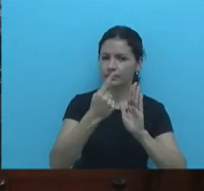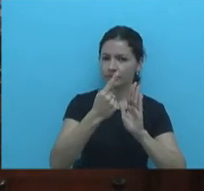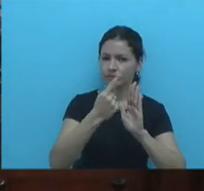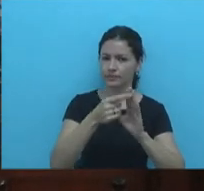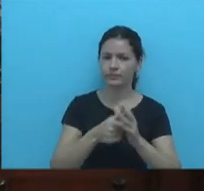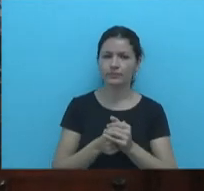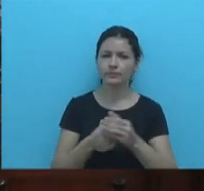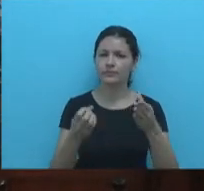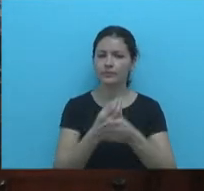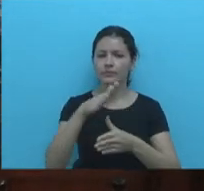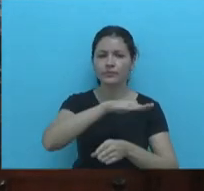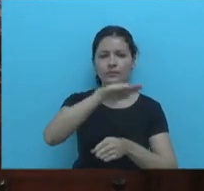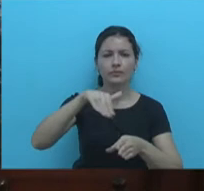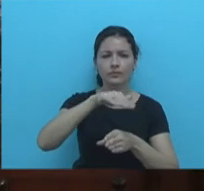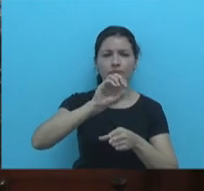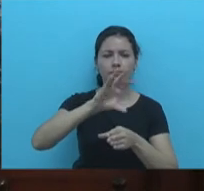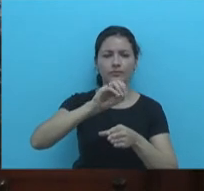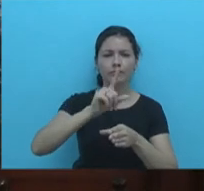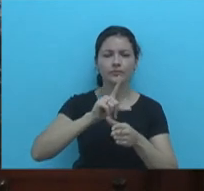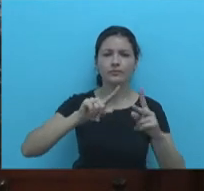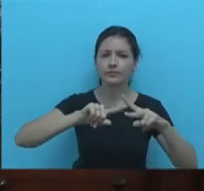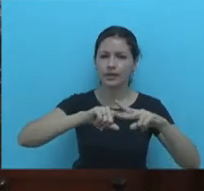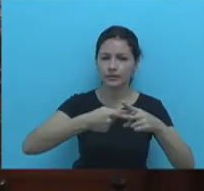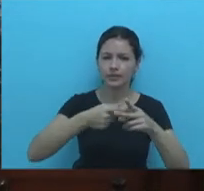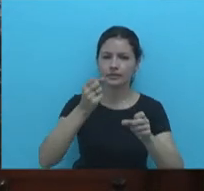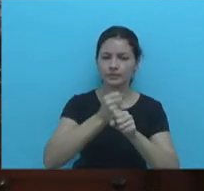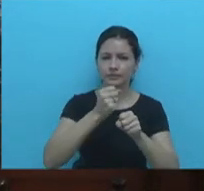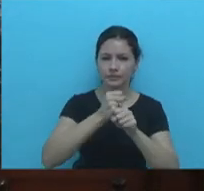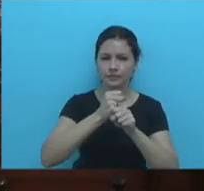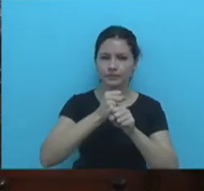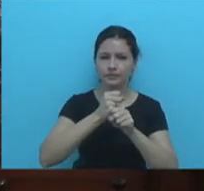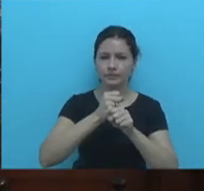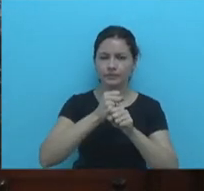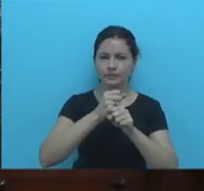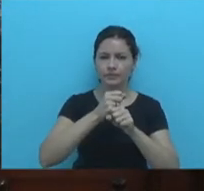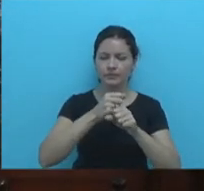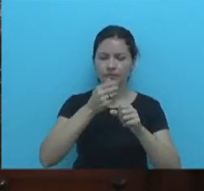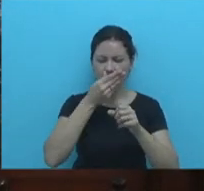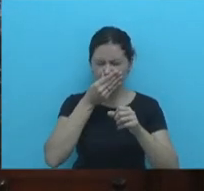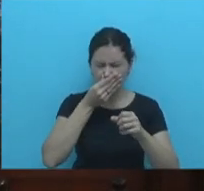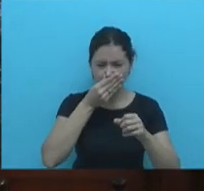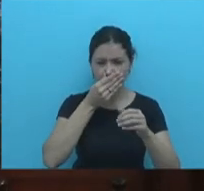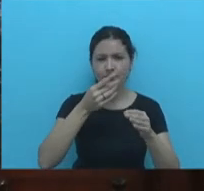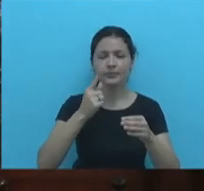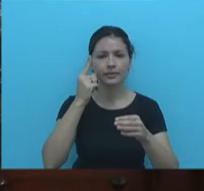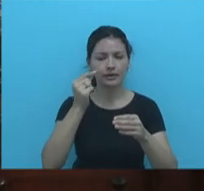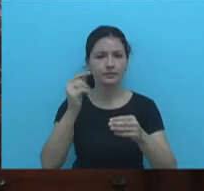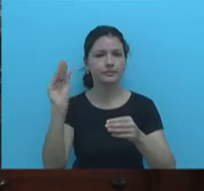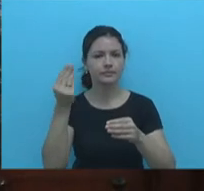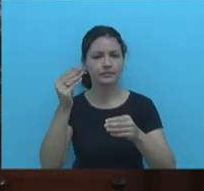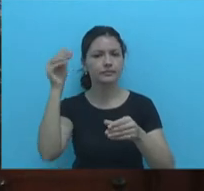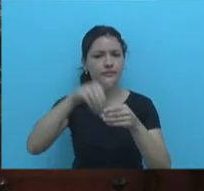un espacio denominado talleres de oficio con orientación técnica los días sábados en escuelas de enseñanza